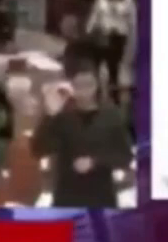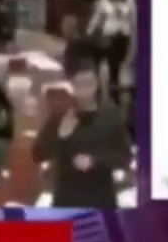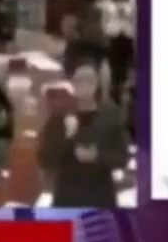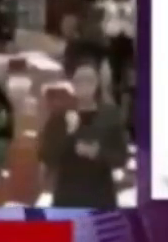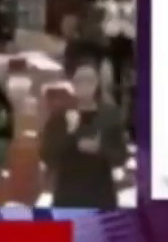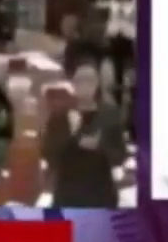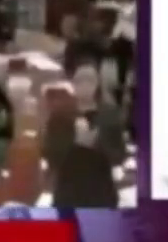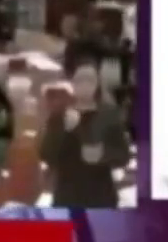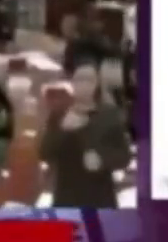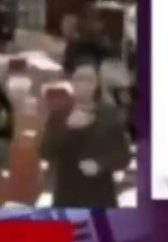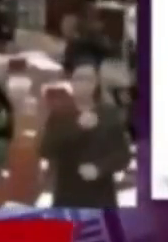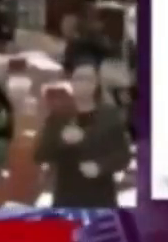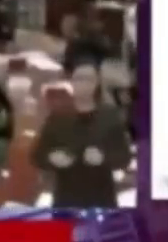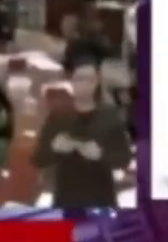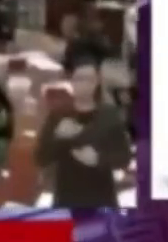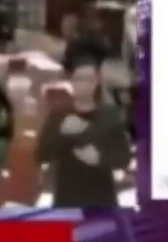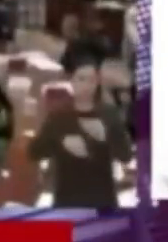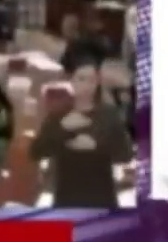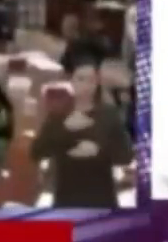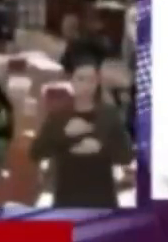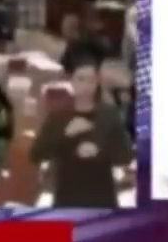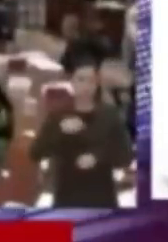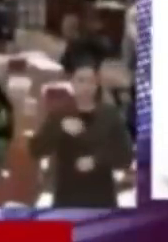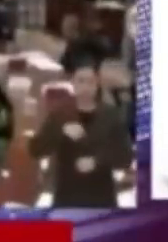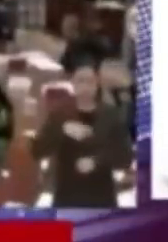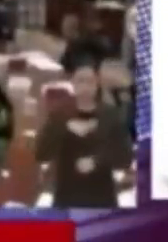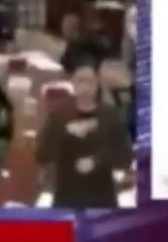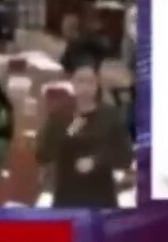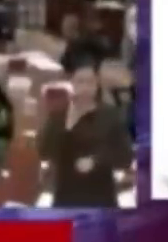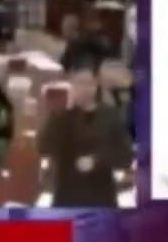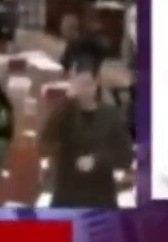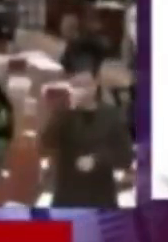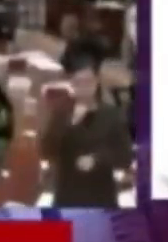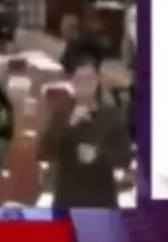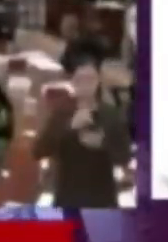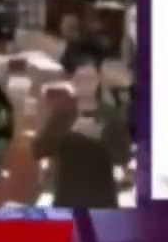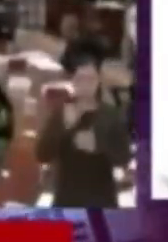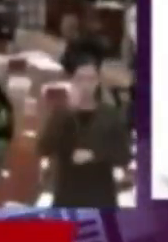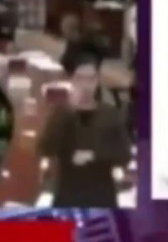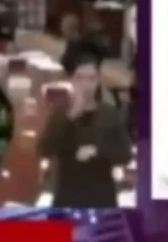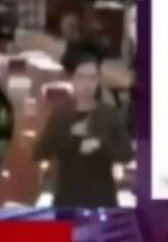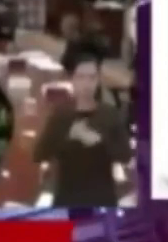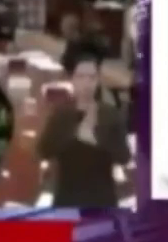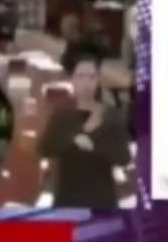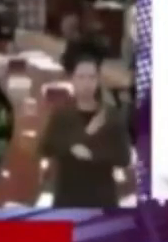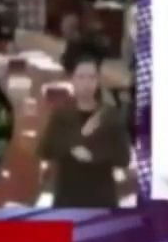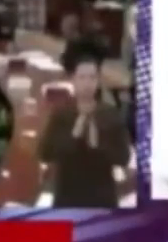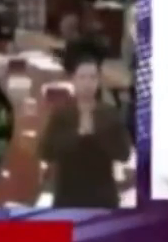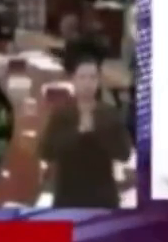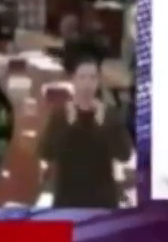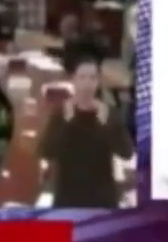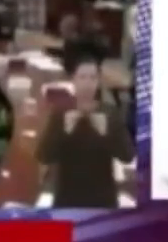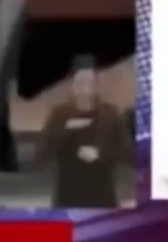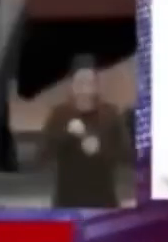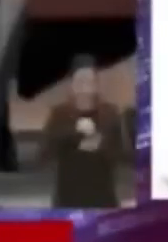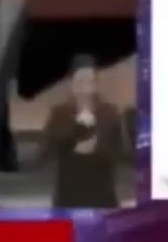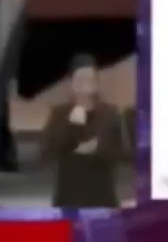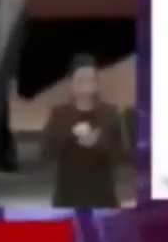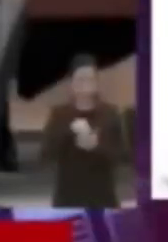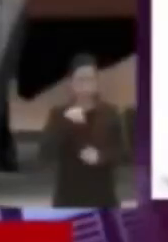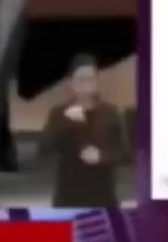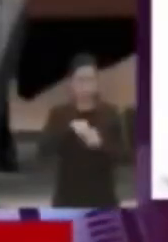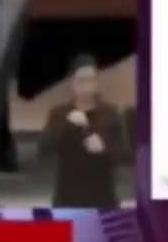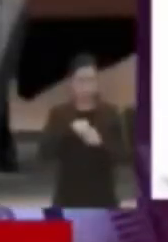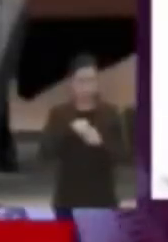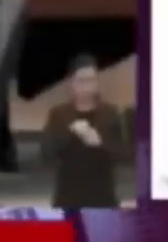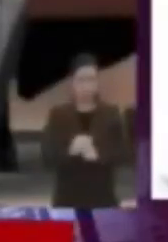soy yo el que ha dado a conocer todos esos temas, sino, como he dicho, actores del PRI, actores de la vida pública del país. Pero yo